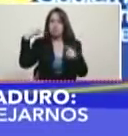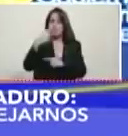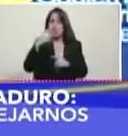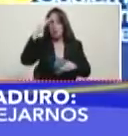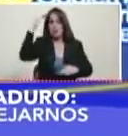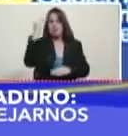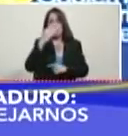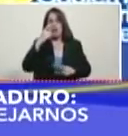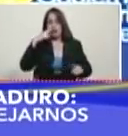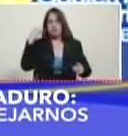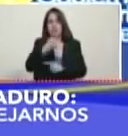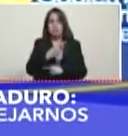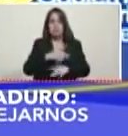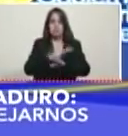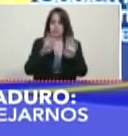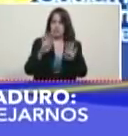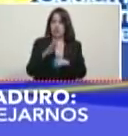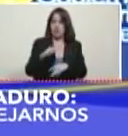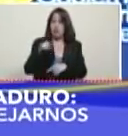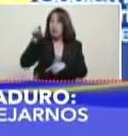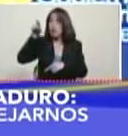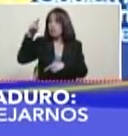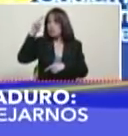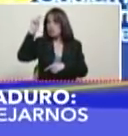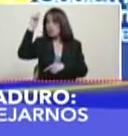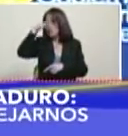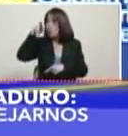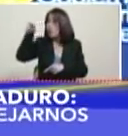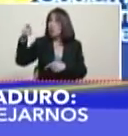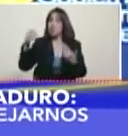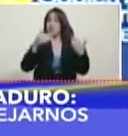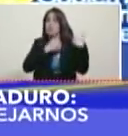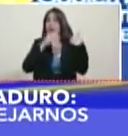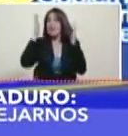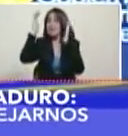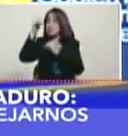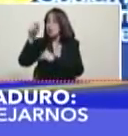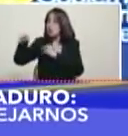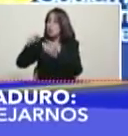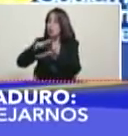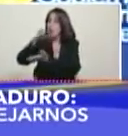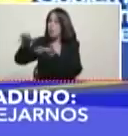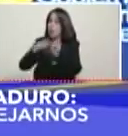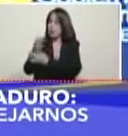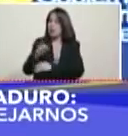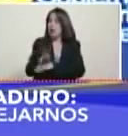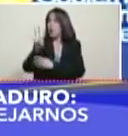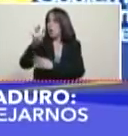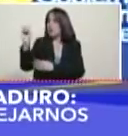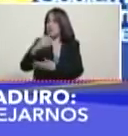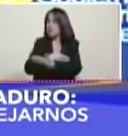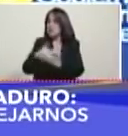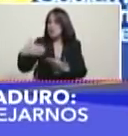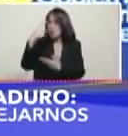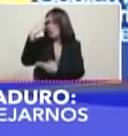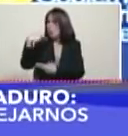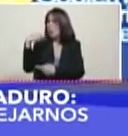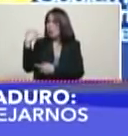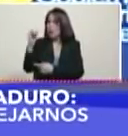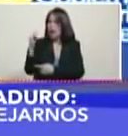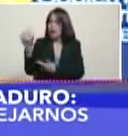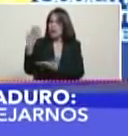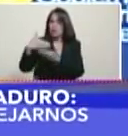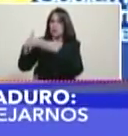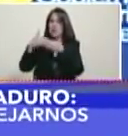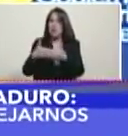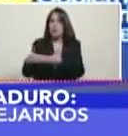militarmente. Que se ocupe usted, señor Donald Trump, de sus problemas. Atienda a los 40 millones de pobres que hay en los Estados Unidos.